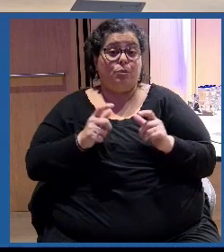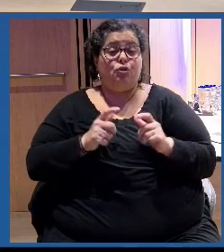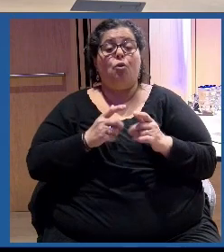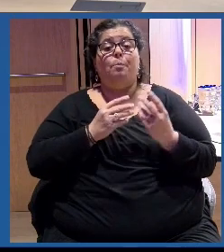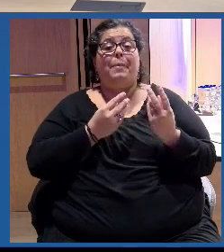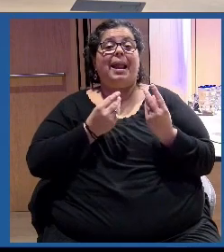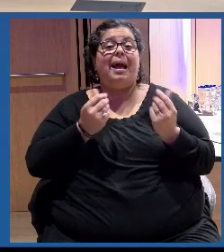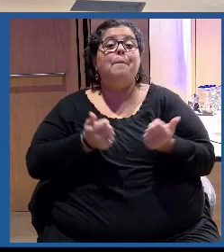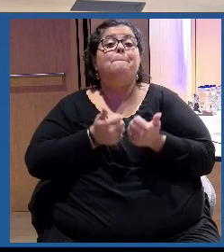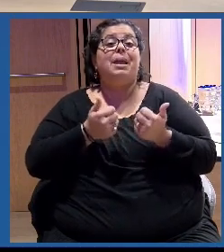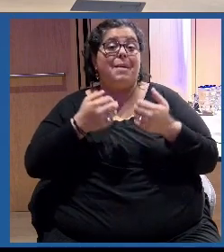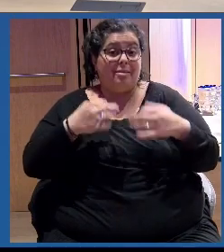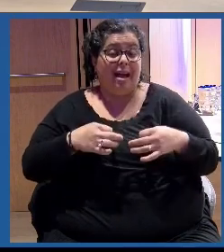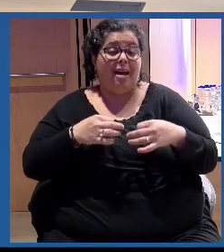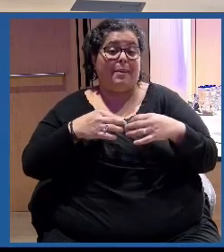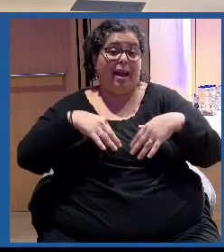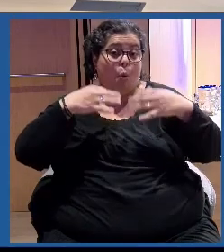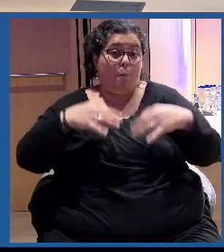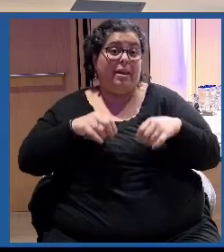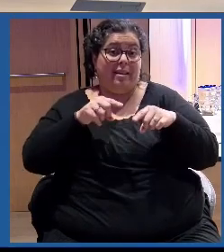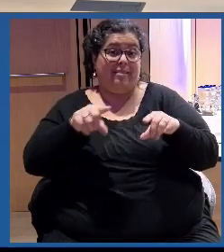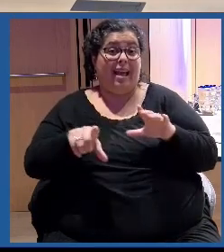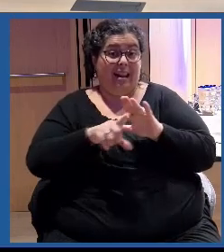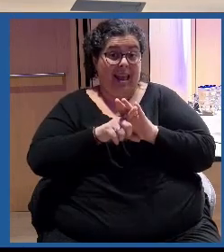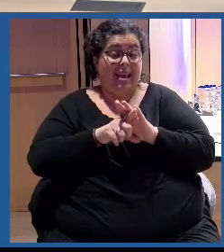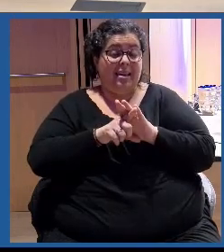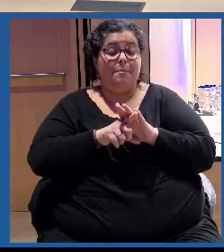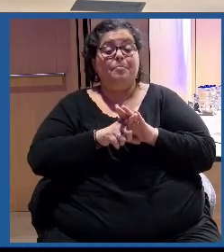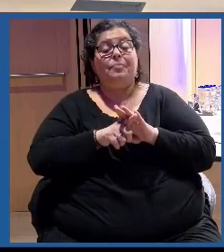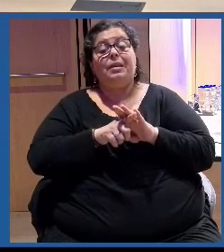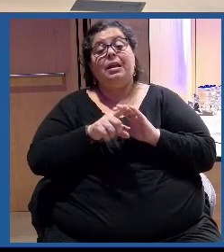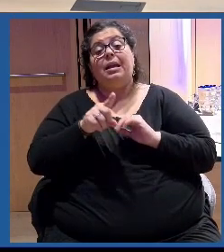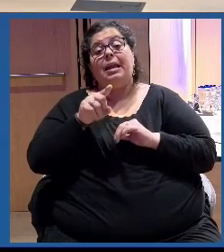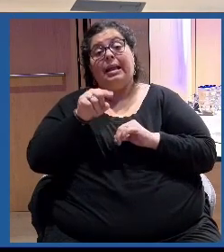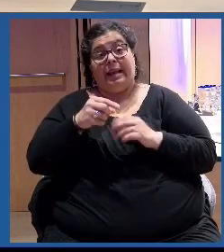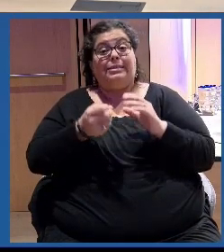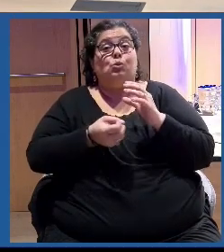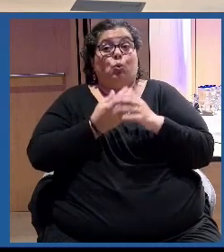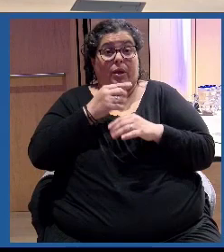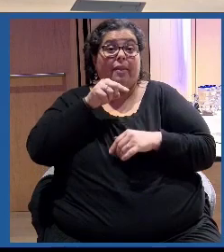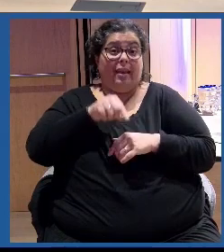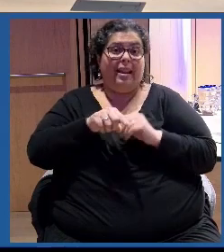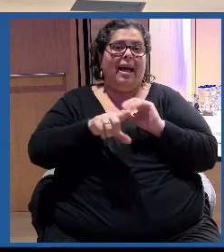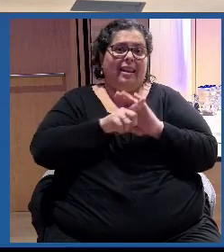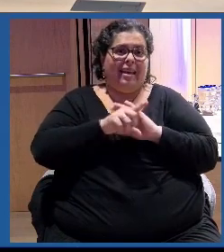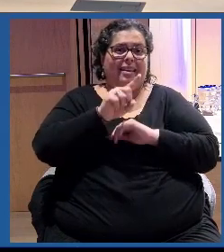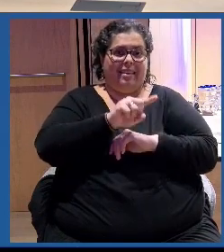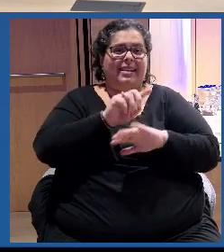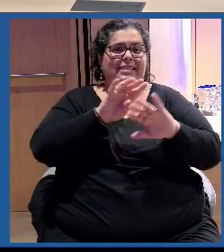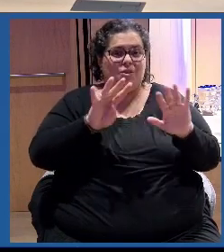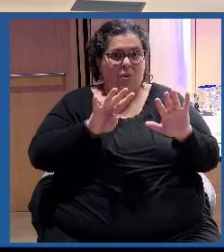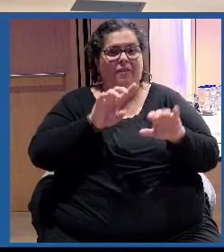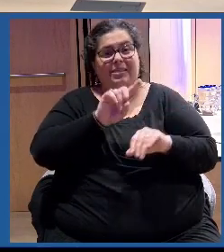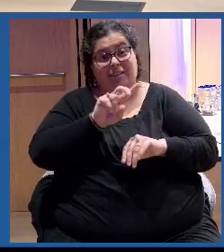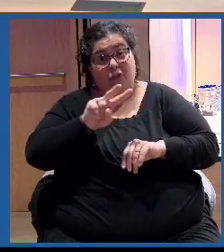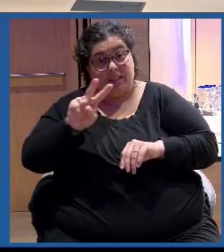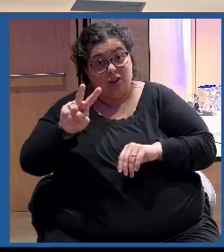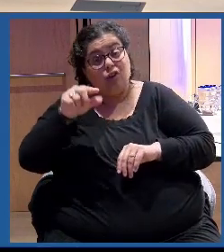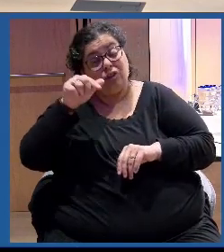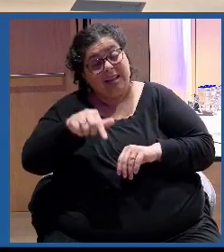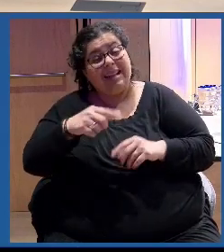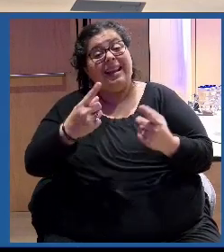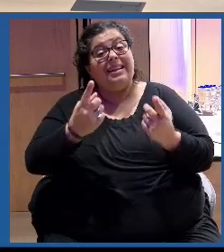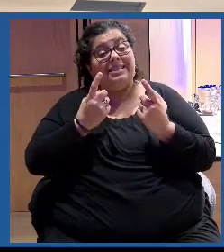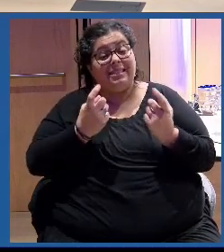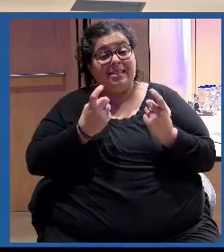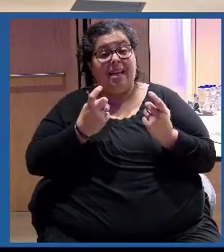ley 19.122, que se crea también a partir de la ley 19.122, valga la redundancia, es la necesidad de poder contar con